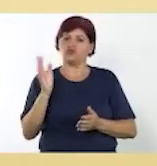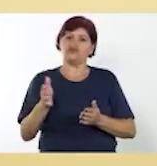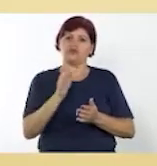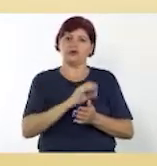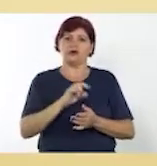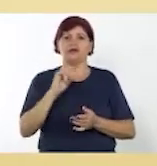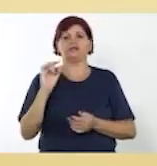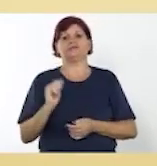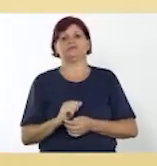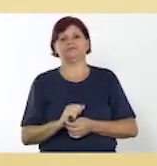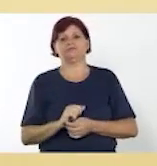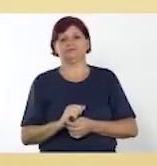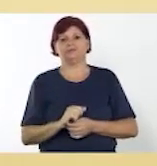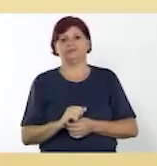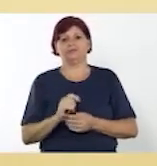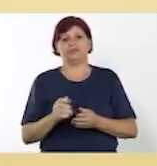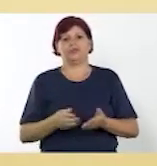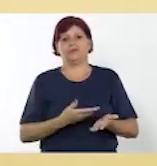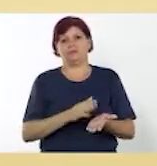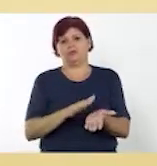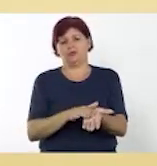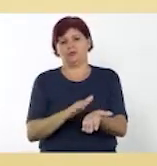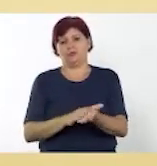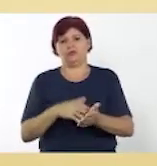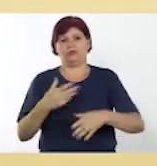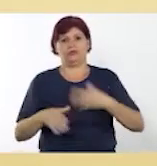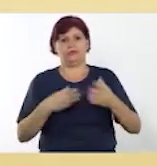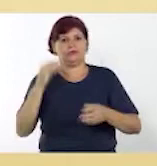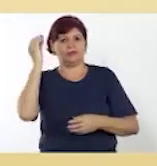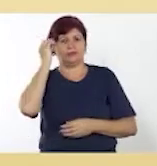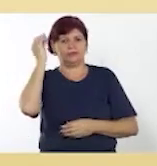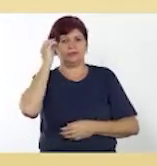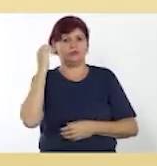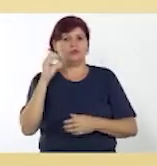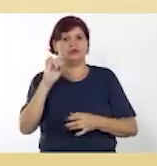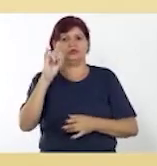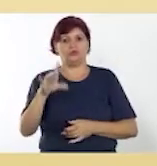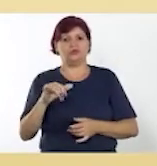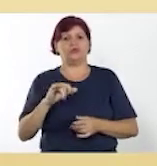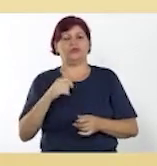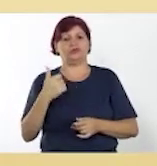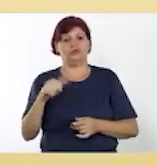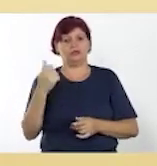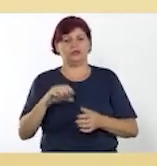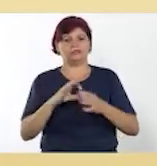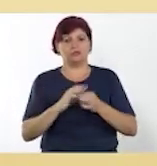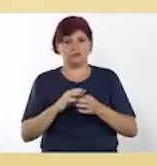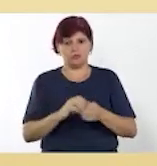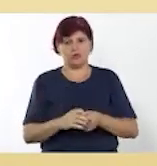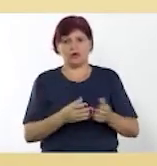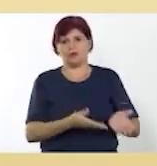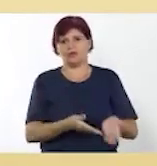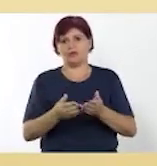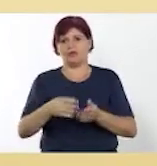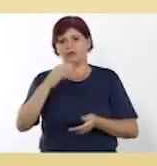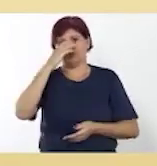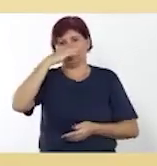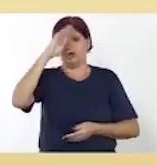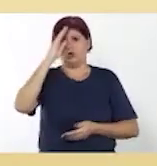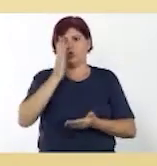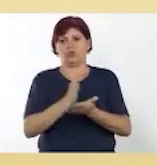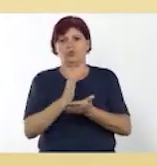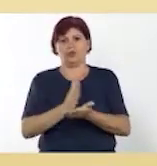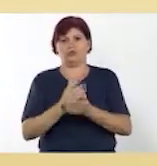26. Pero también le estamos proponiendo las actividades de aprendizaje de 9º y 10º grado del portal